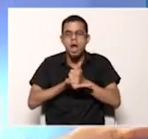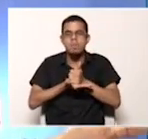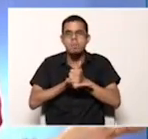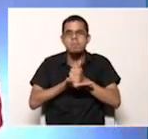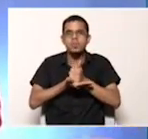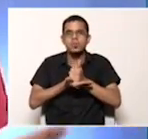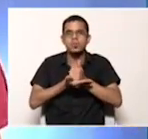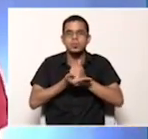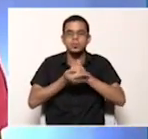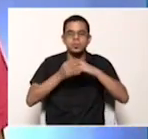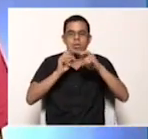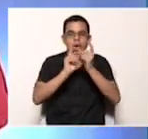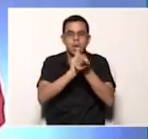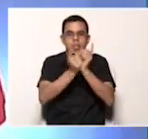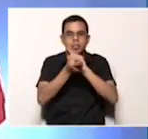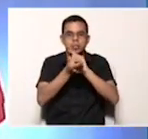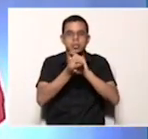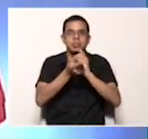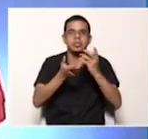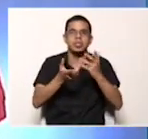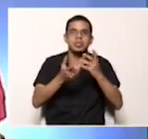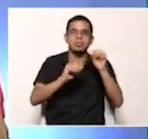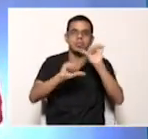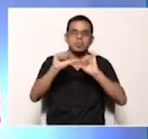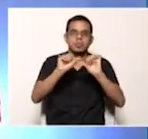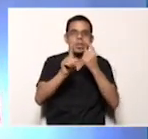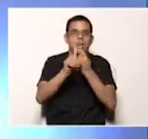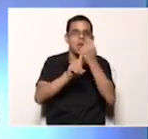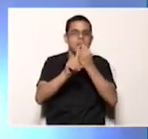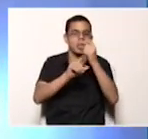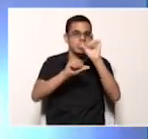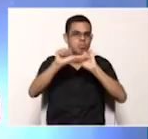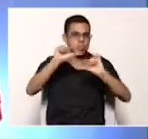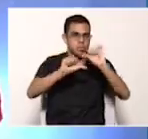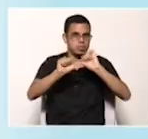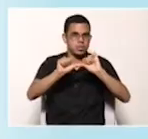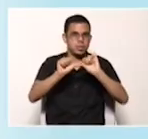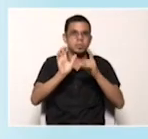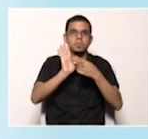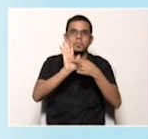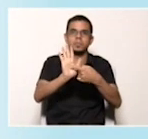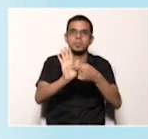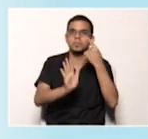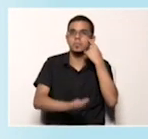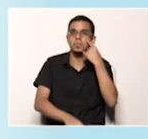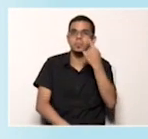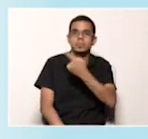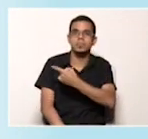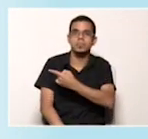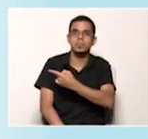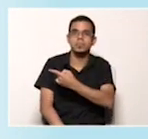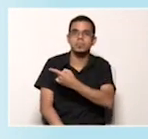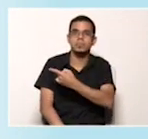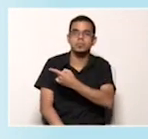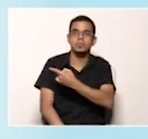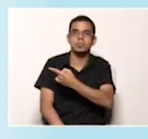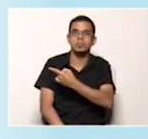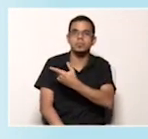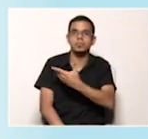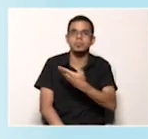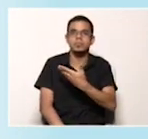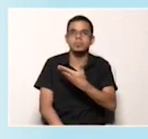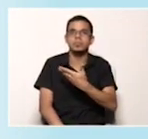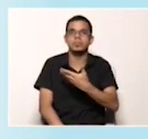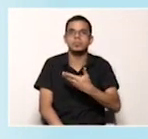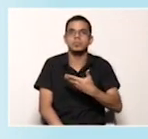las reacciones químicas, es la termoquímica. Vamos a ver en una siguiente lámina lo que es la termoquímica